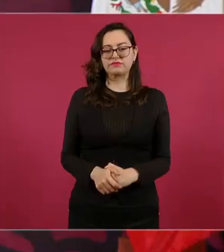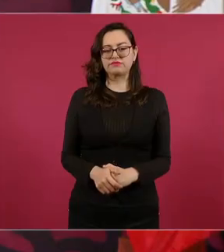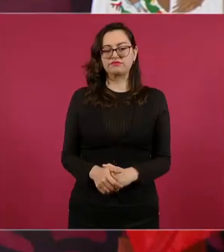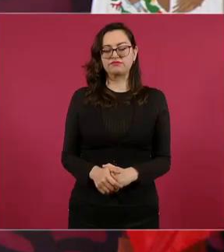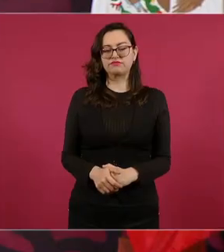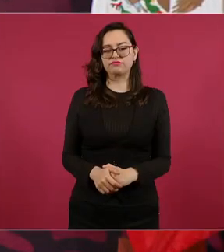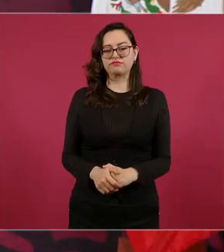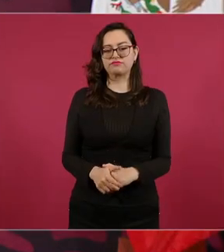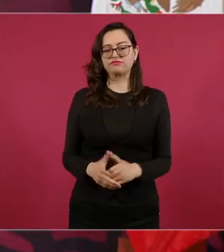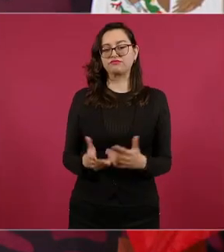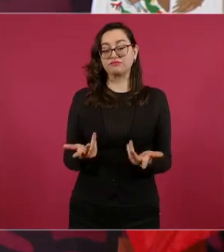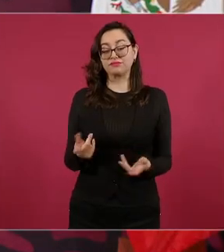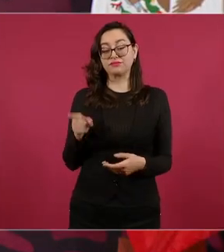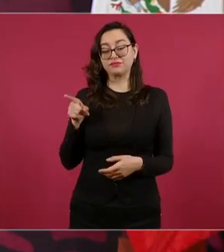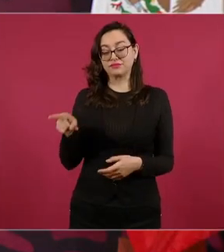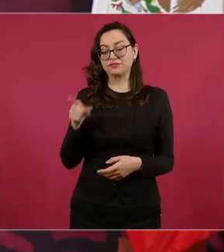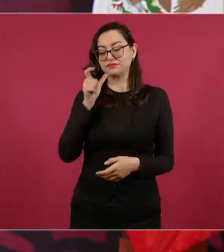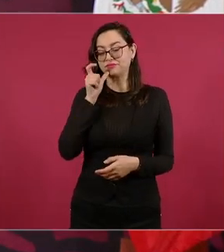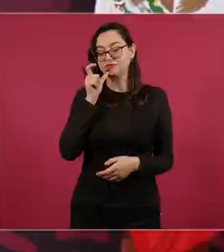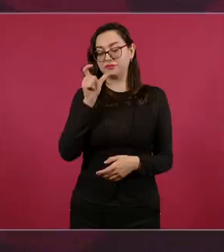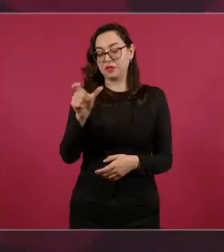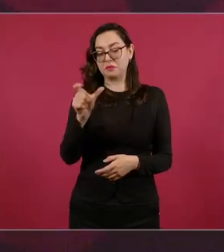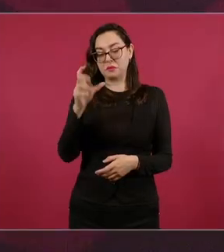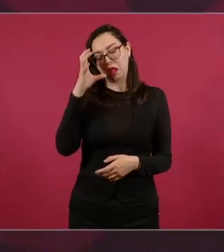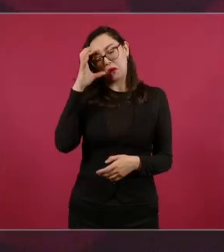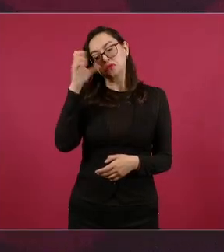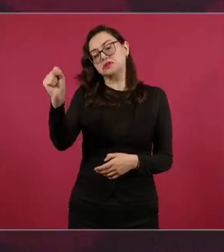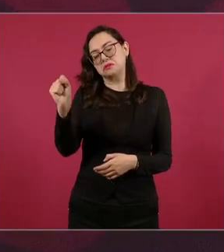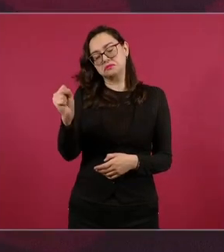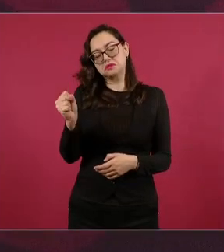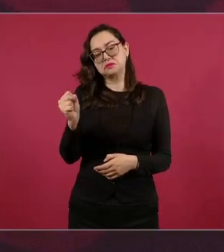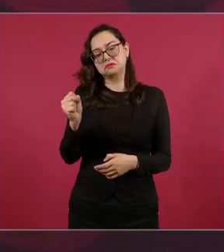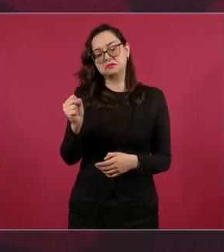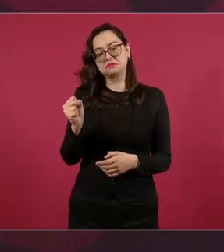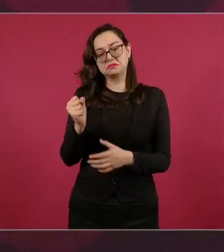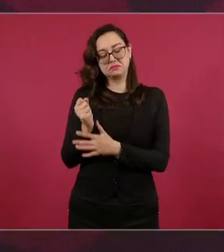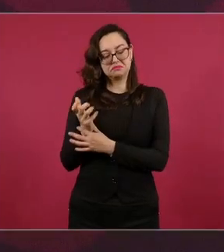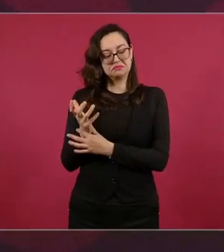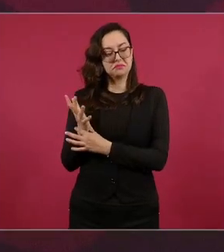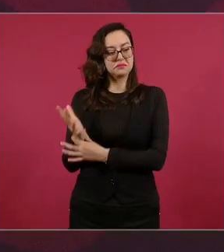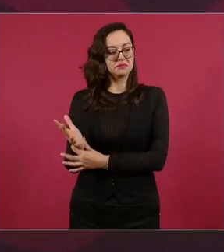utilizaba un concepto, una frase muy buena, decía